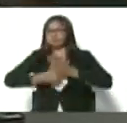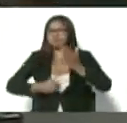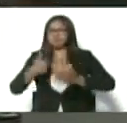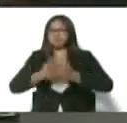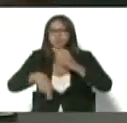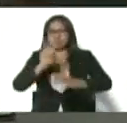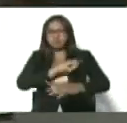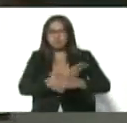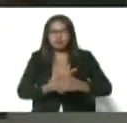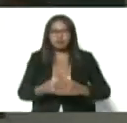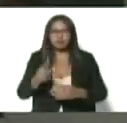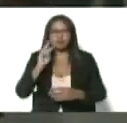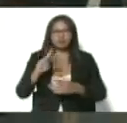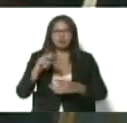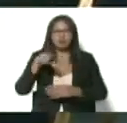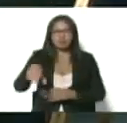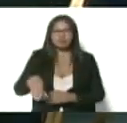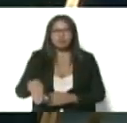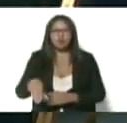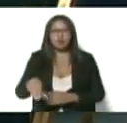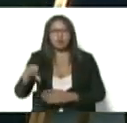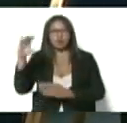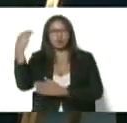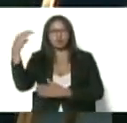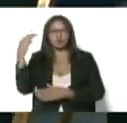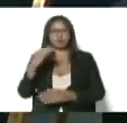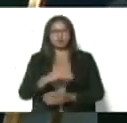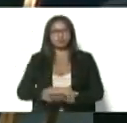contra el narco estado colombiano